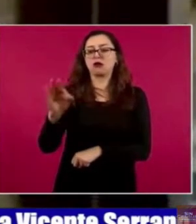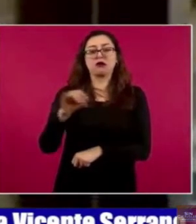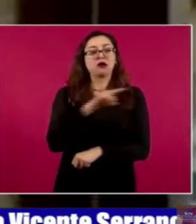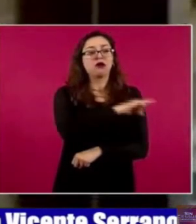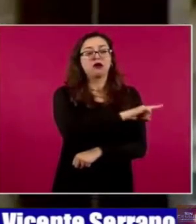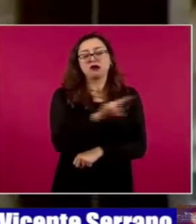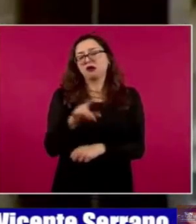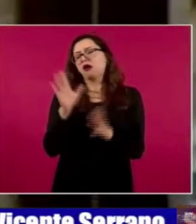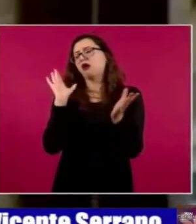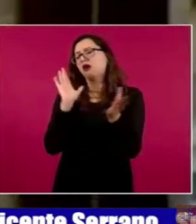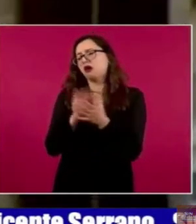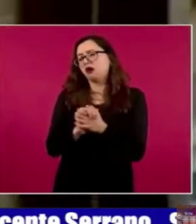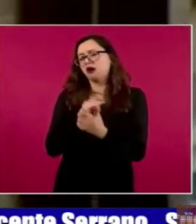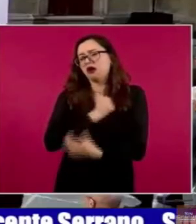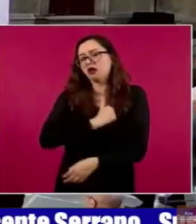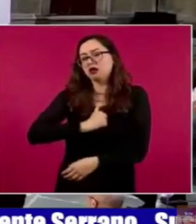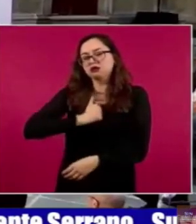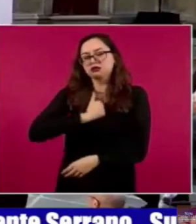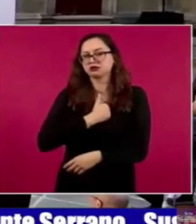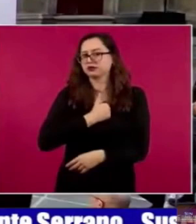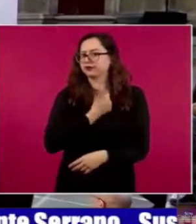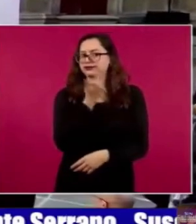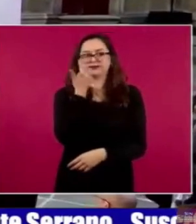compasión de nadie.